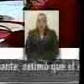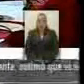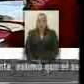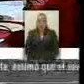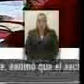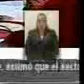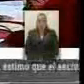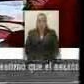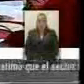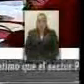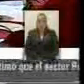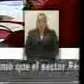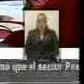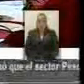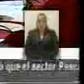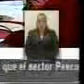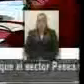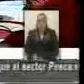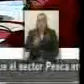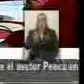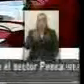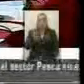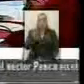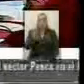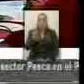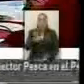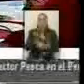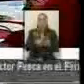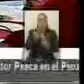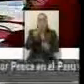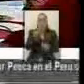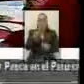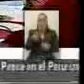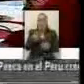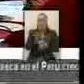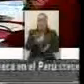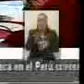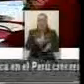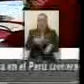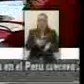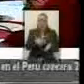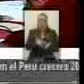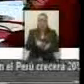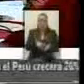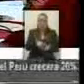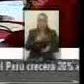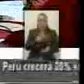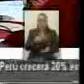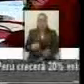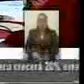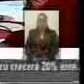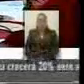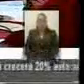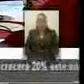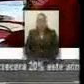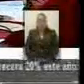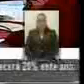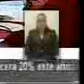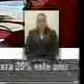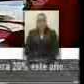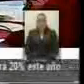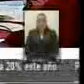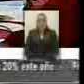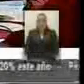Menos, es 200. O sea, ellos han podido pagar la deuda laboral al contado, presidente. Pero no solamente eso, sino